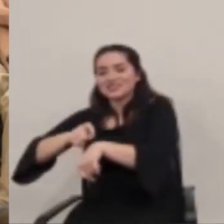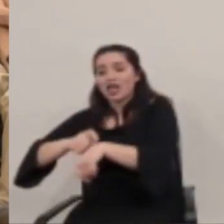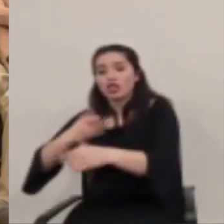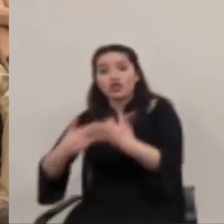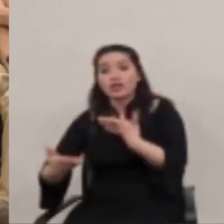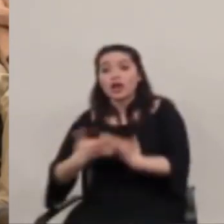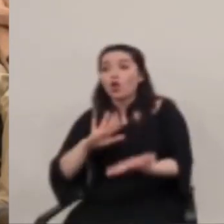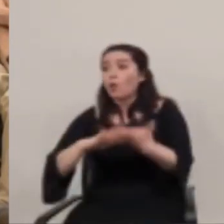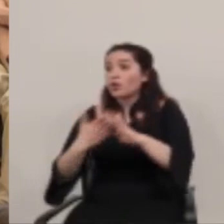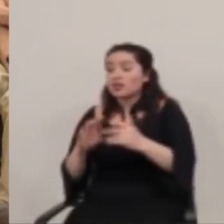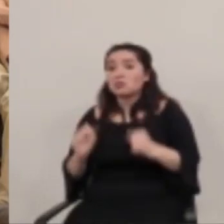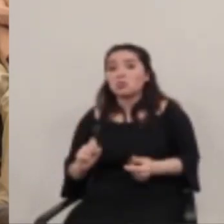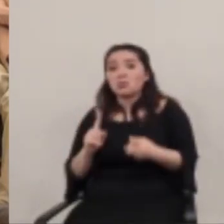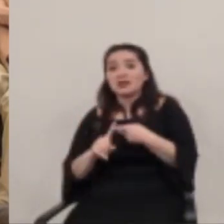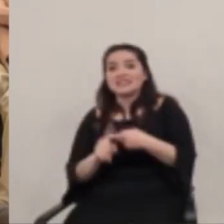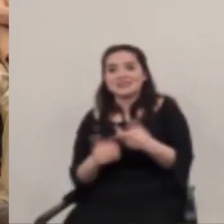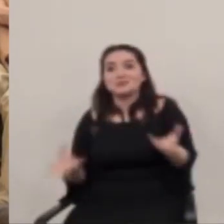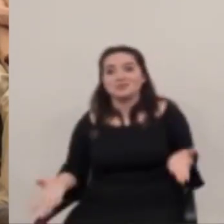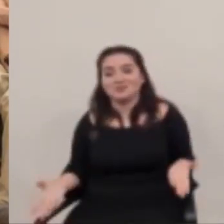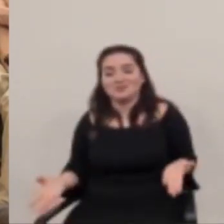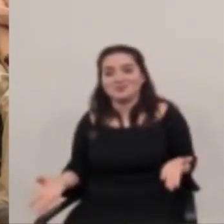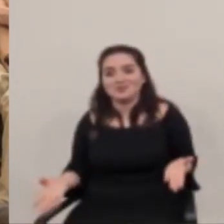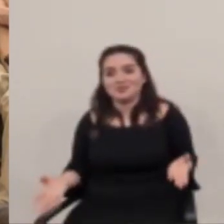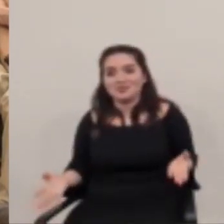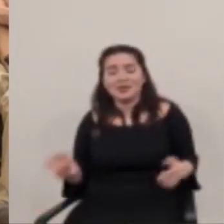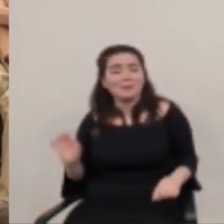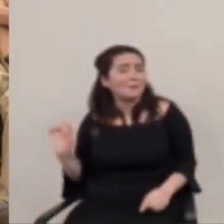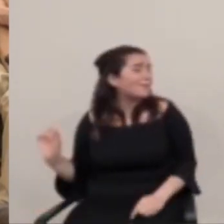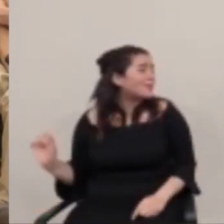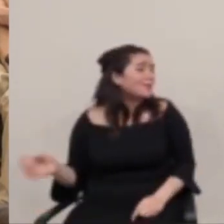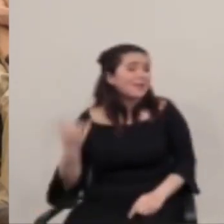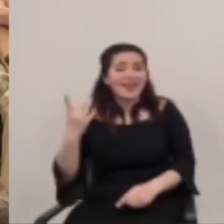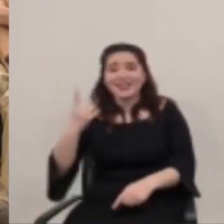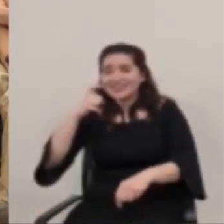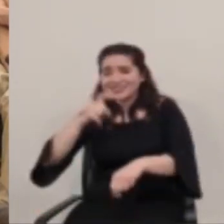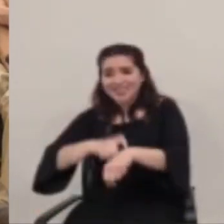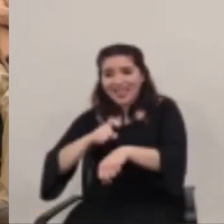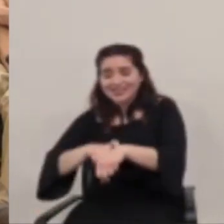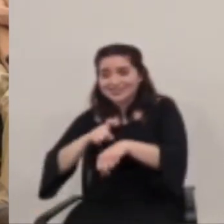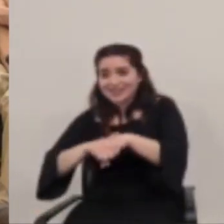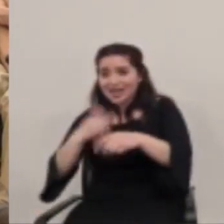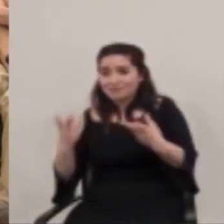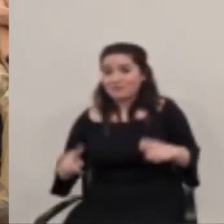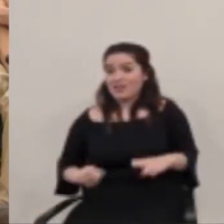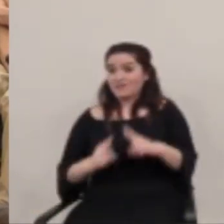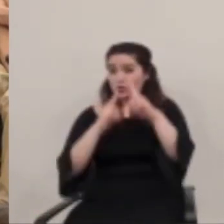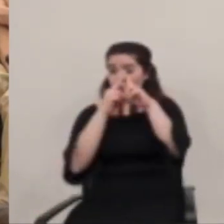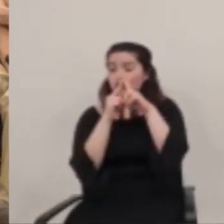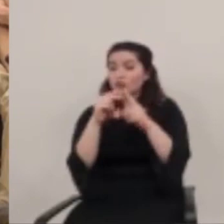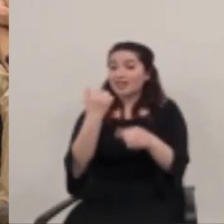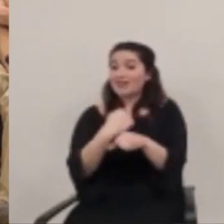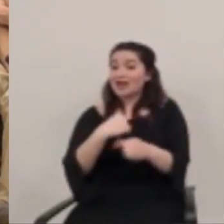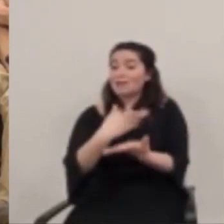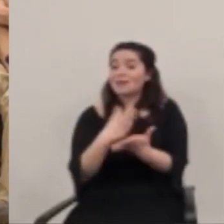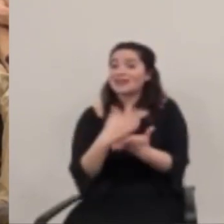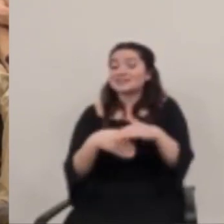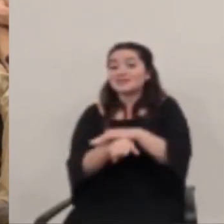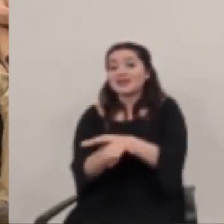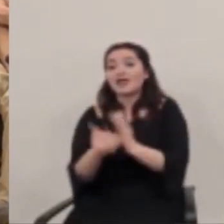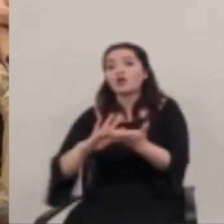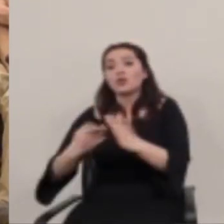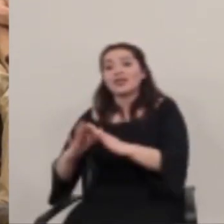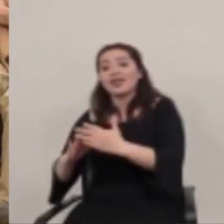en general participa. Entonces, nuestra primera instancia como Dirección de Infraestructura de trabajar este plan de accesibilidad con la